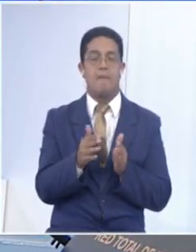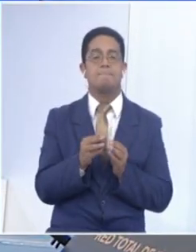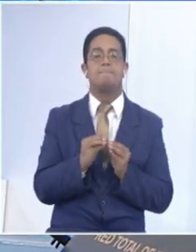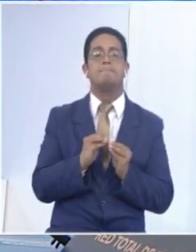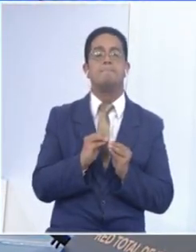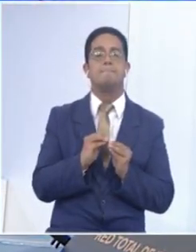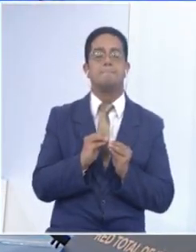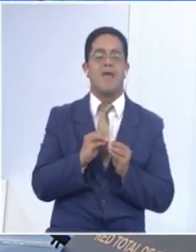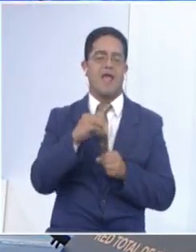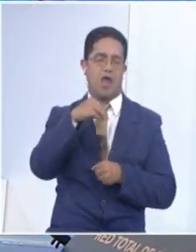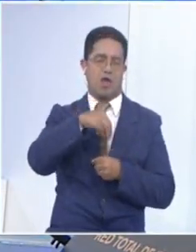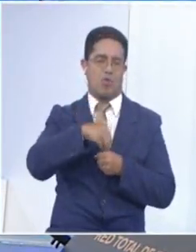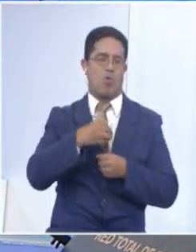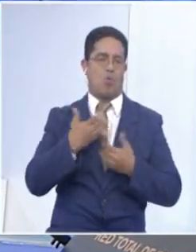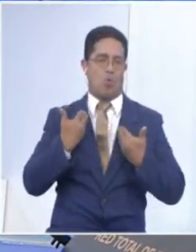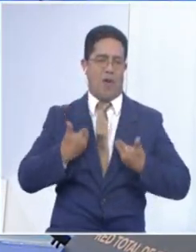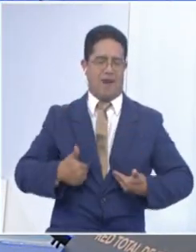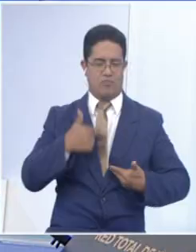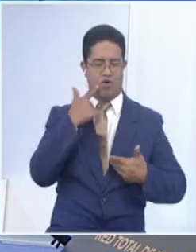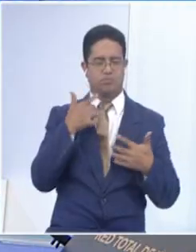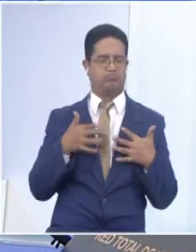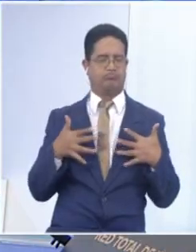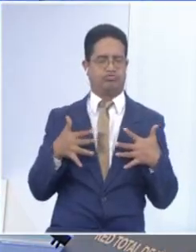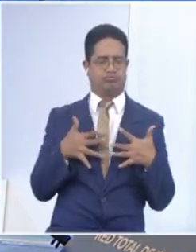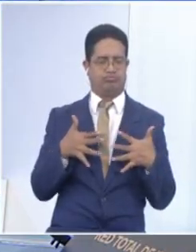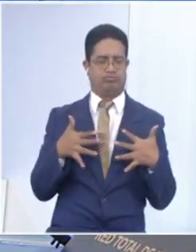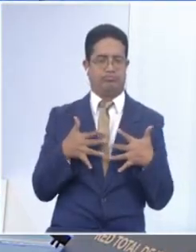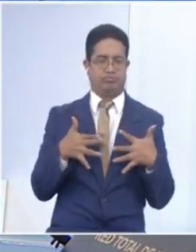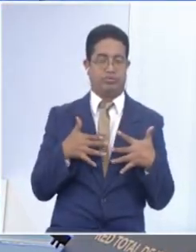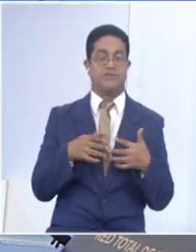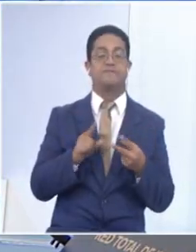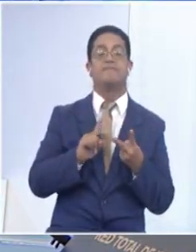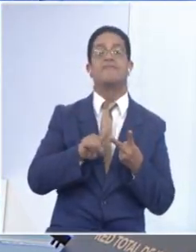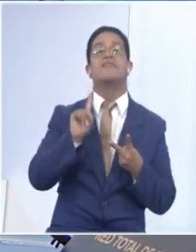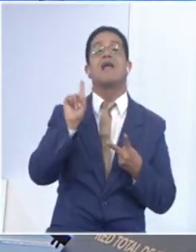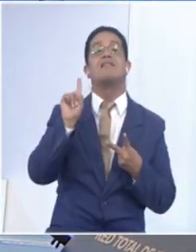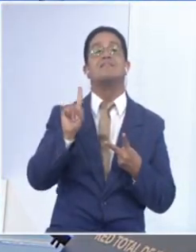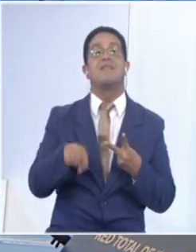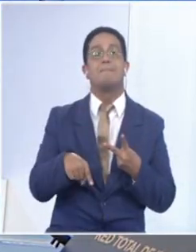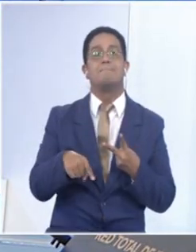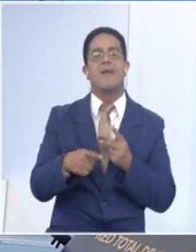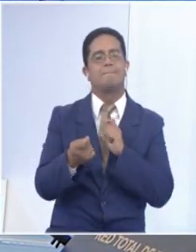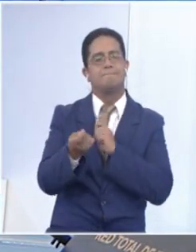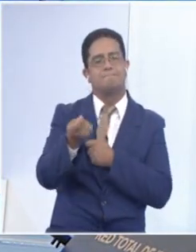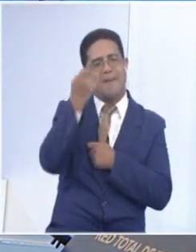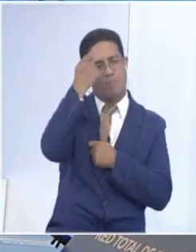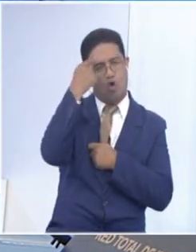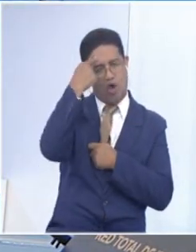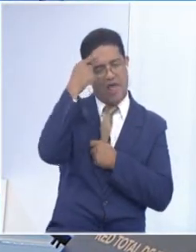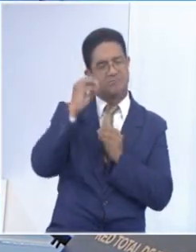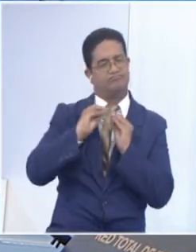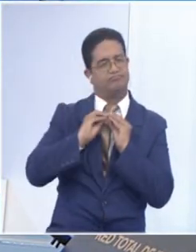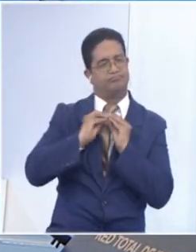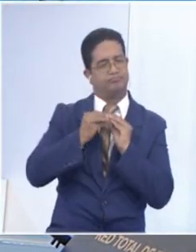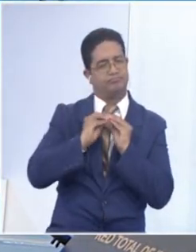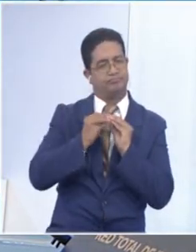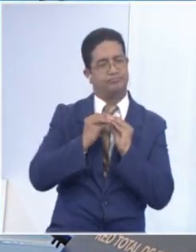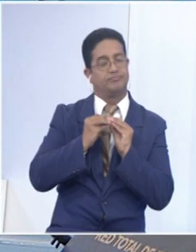de sustancias neuromoduladoras y también es la etapa de memorización